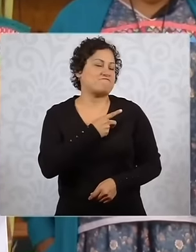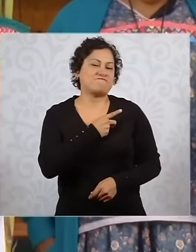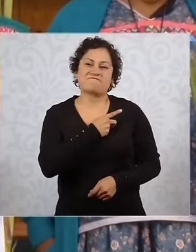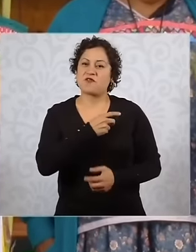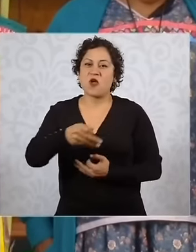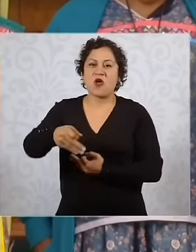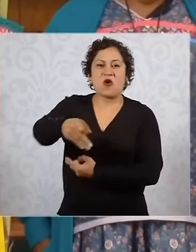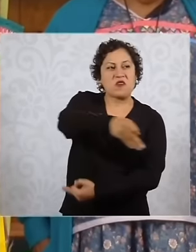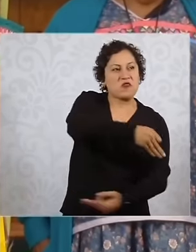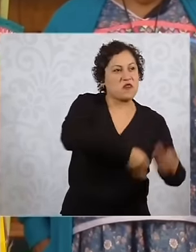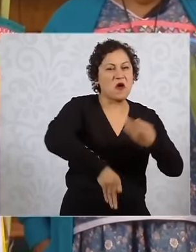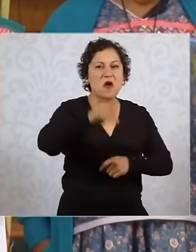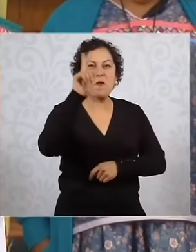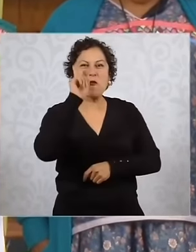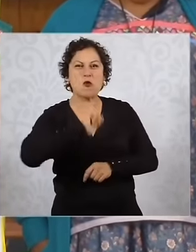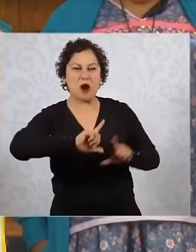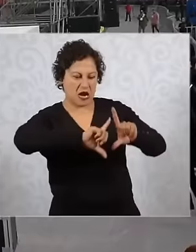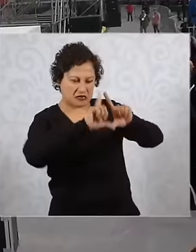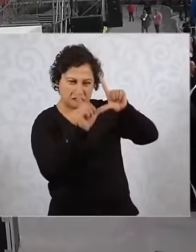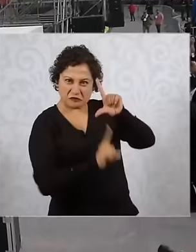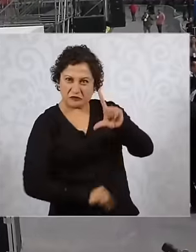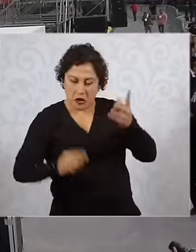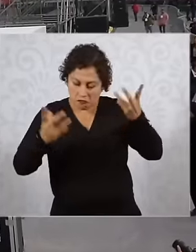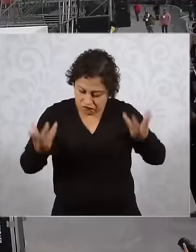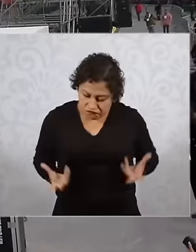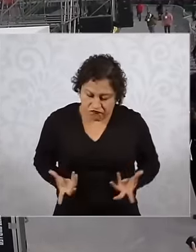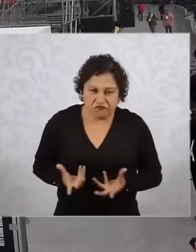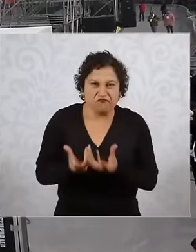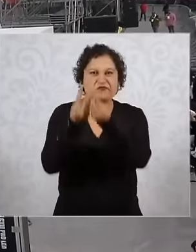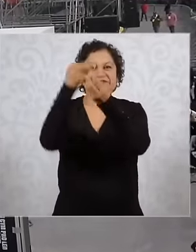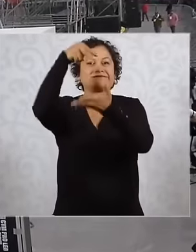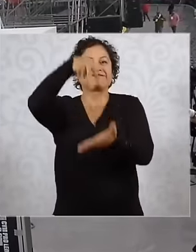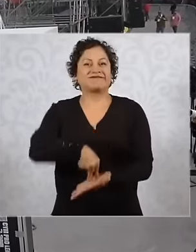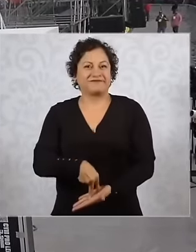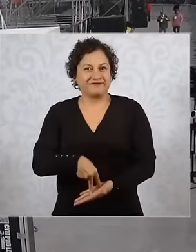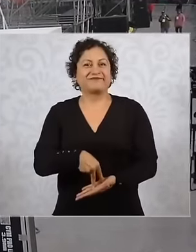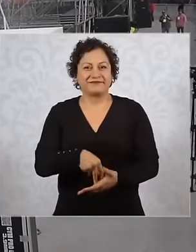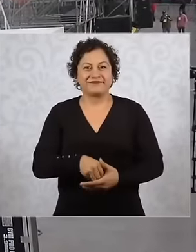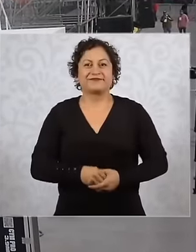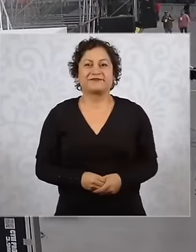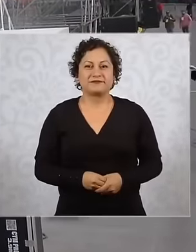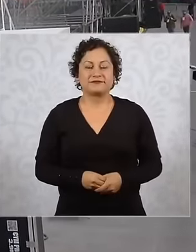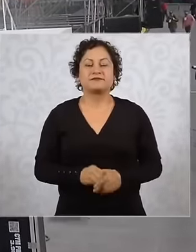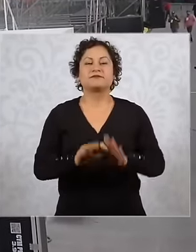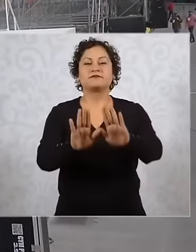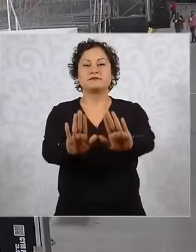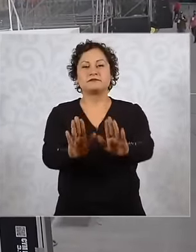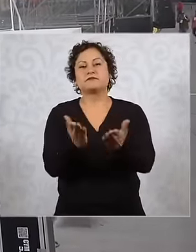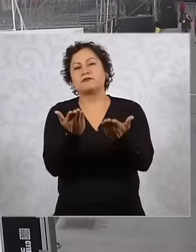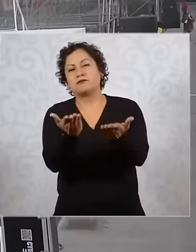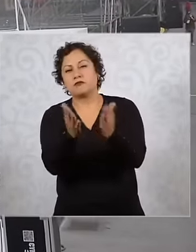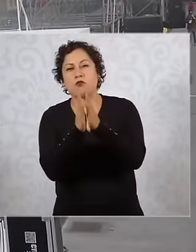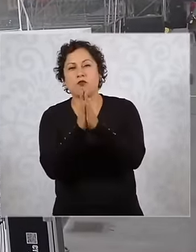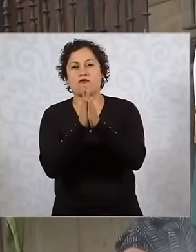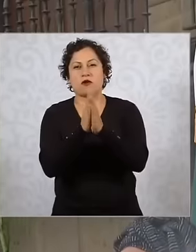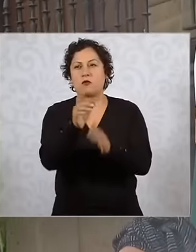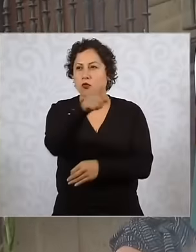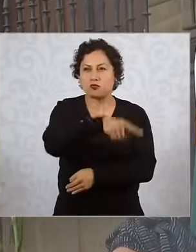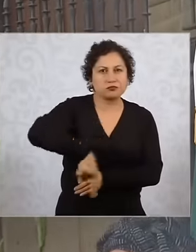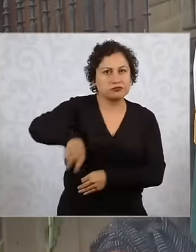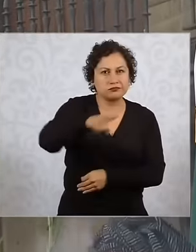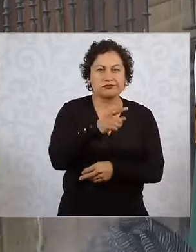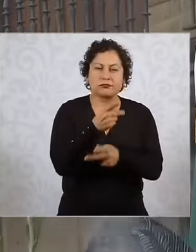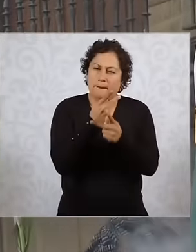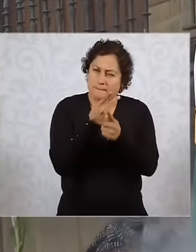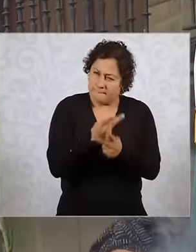todas las mujeres de México. Pido un poco de su paciencia. Así como